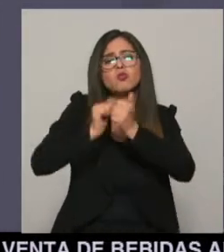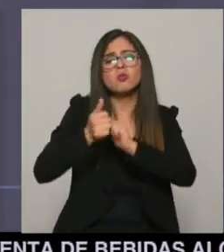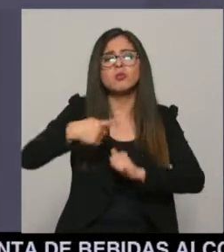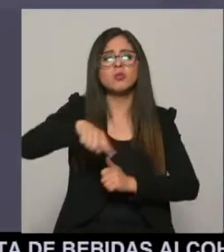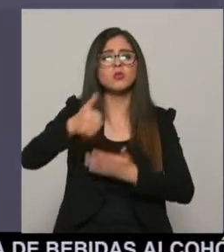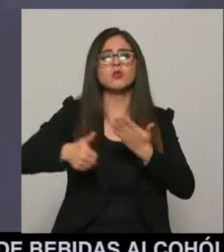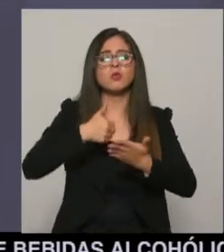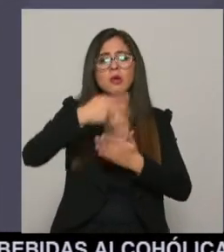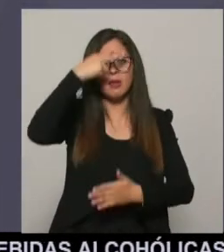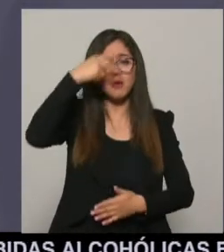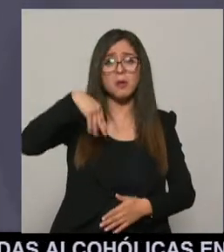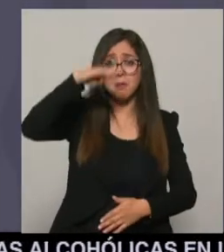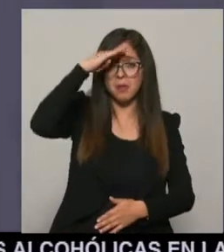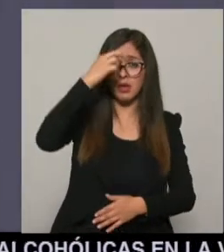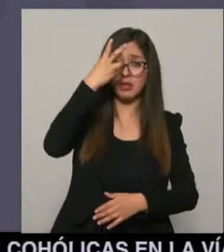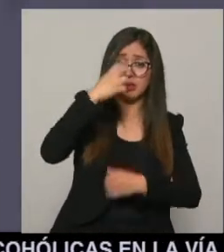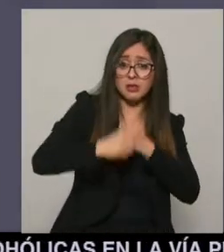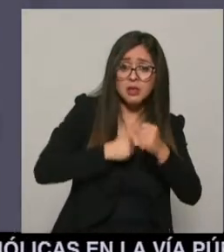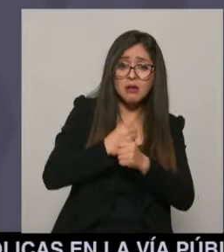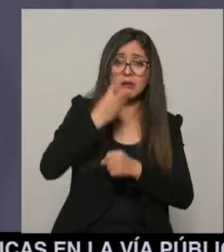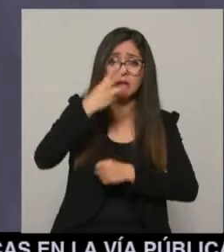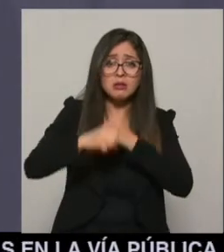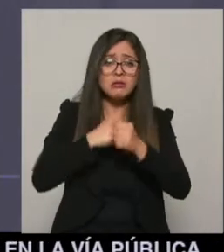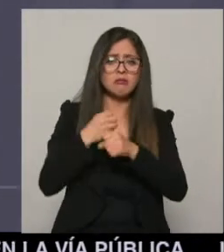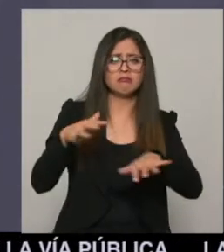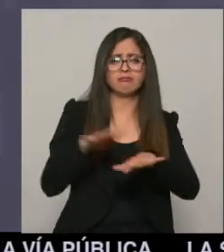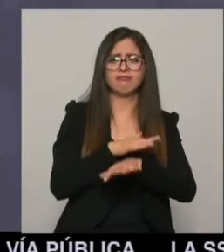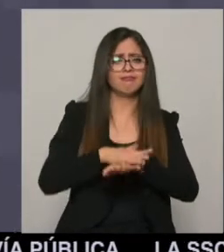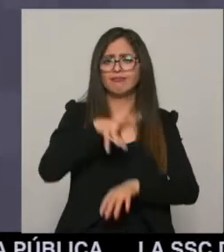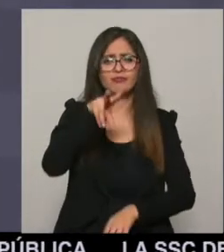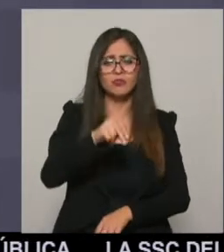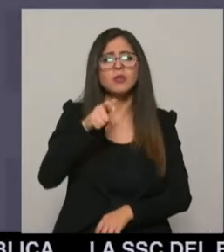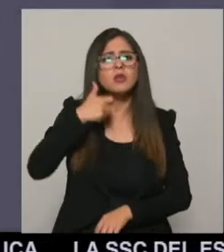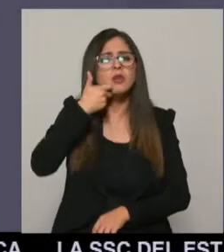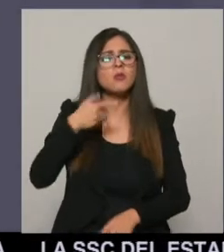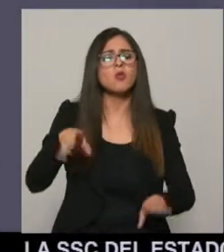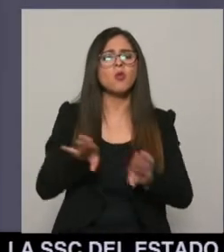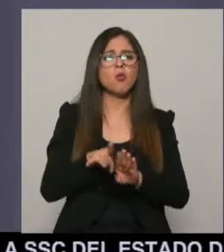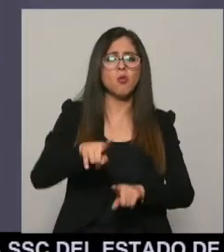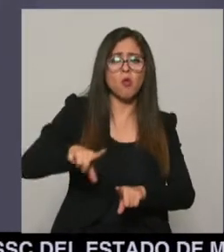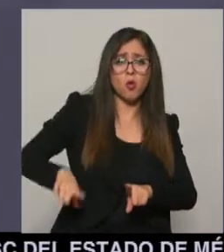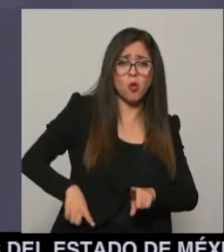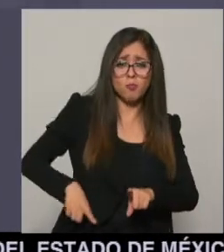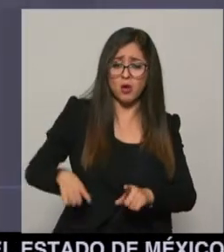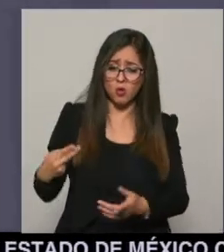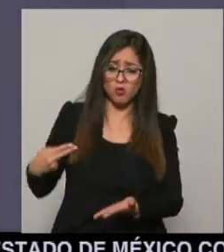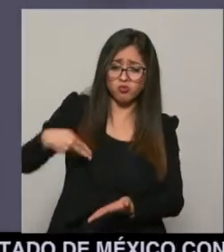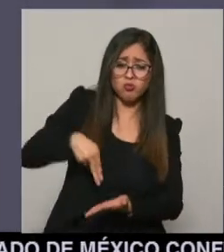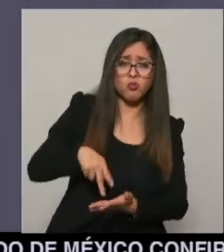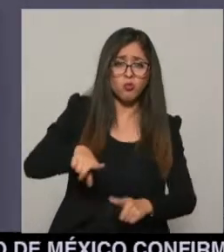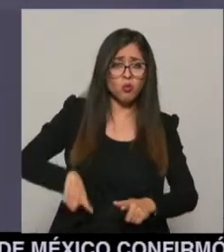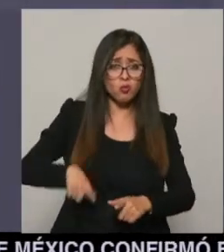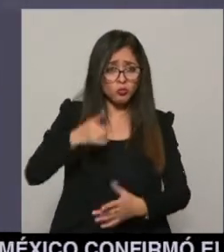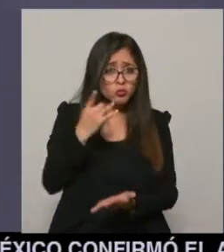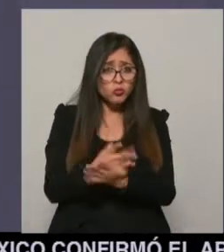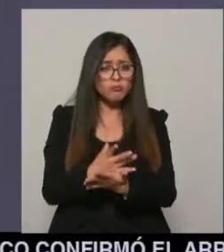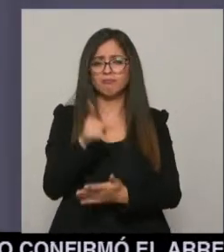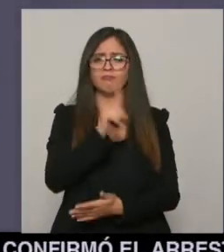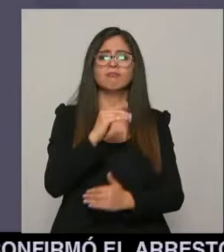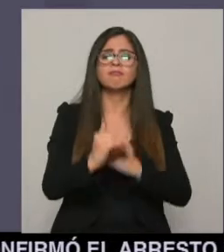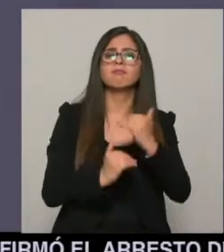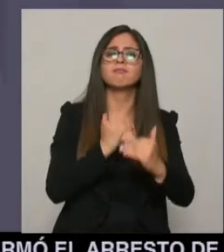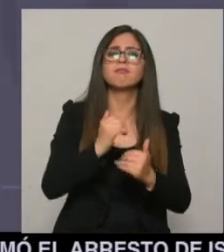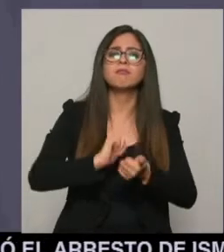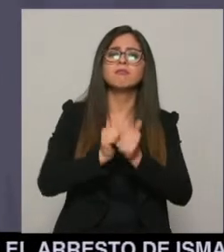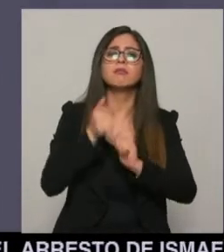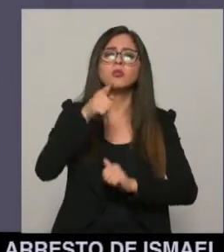la ciudad no se reinvente cada 3 años, que no tenga la visión de un gobierno o de un funcionario en una dependencia, sino trace un pase largo de cuál es